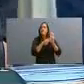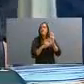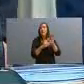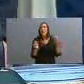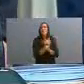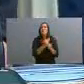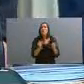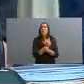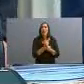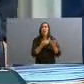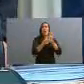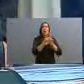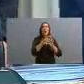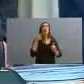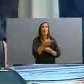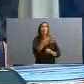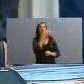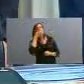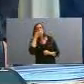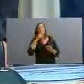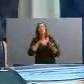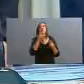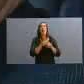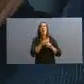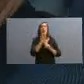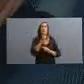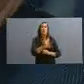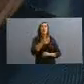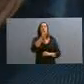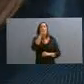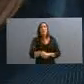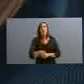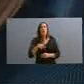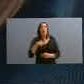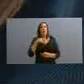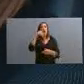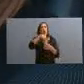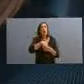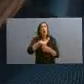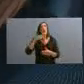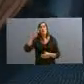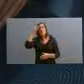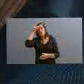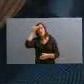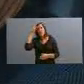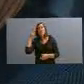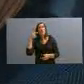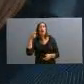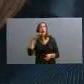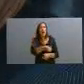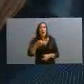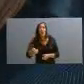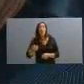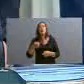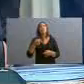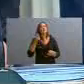argentino, como ley antisecuestro año 2003, ley de agravamiento de penas para delitos cometidos por miembros de las fuerzas de seguridad y policiales, ley de